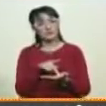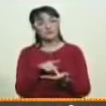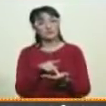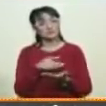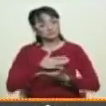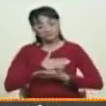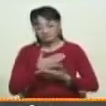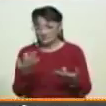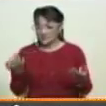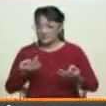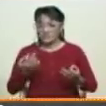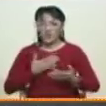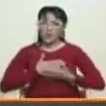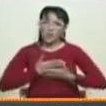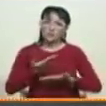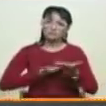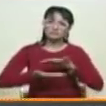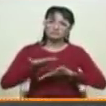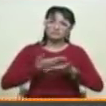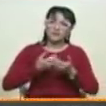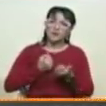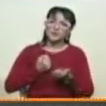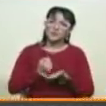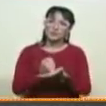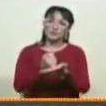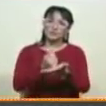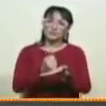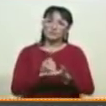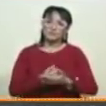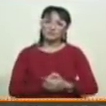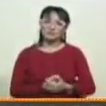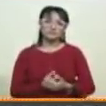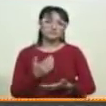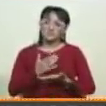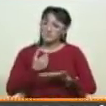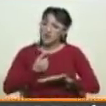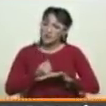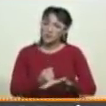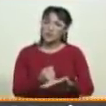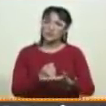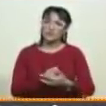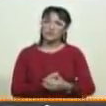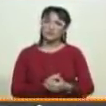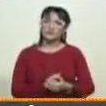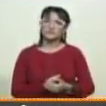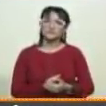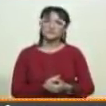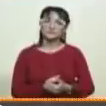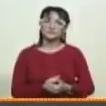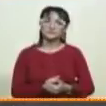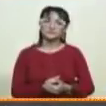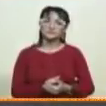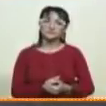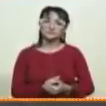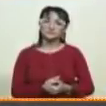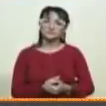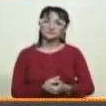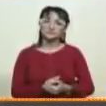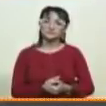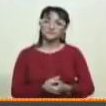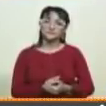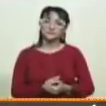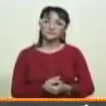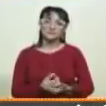estaré dispuesto a colaborar y ayudar. Uno trata de ayudar simplemente, no trata de establecer